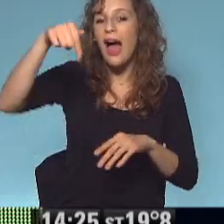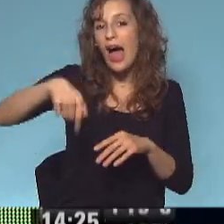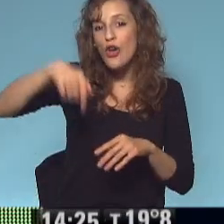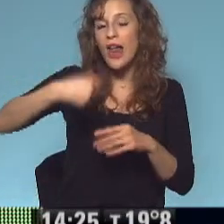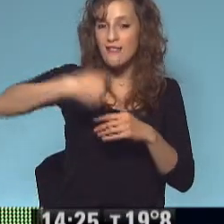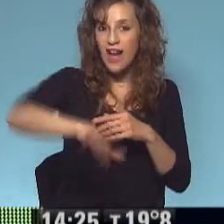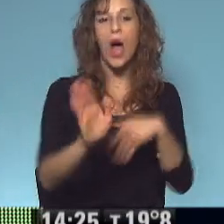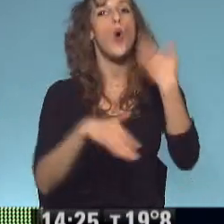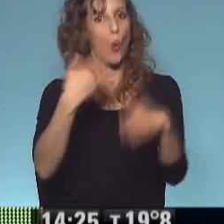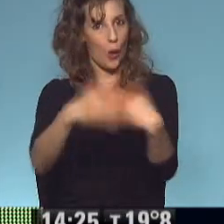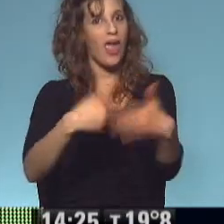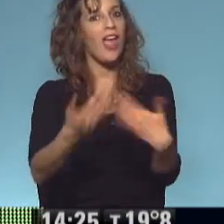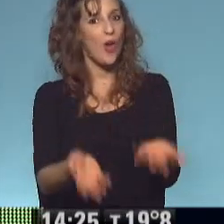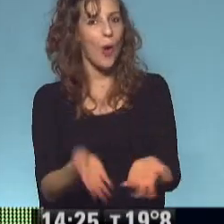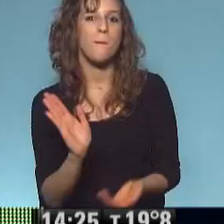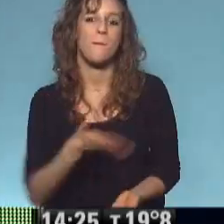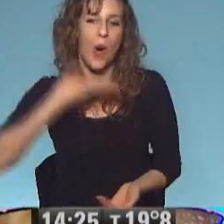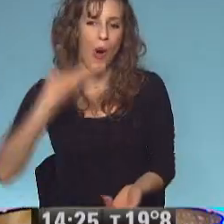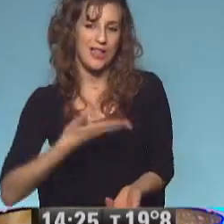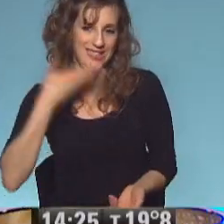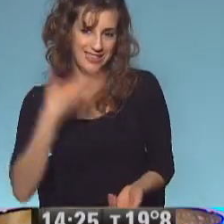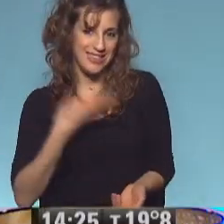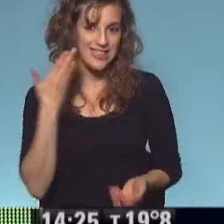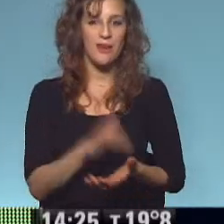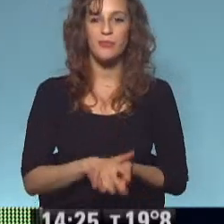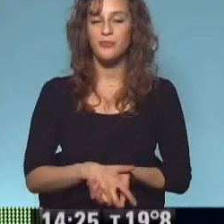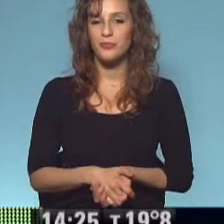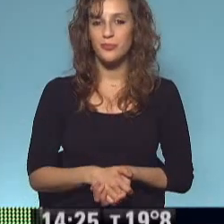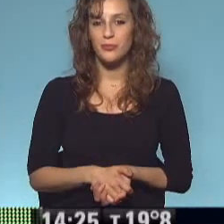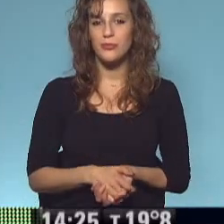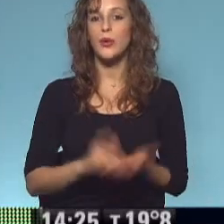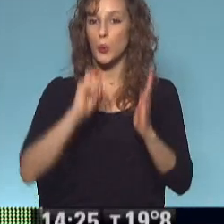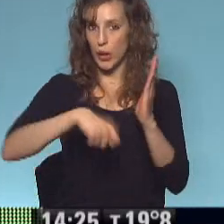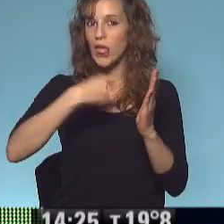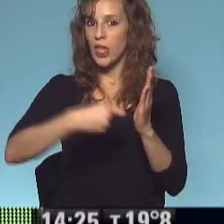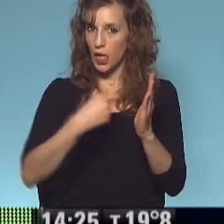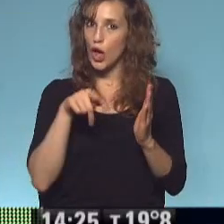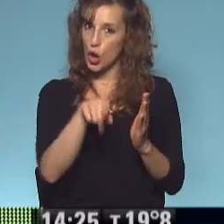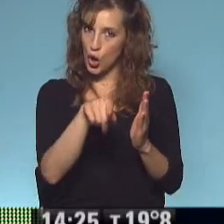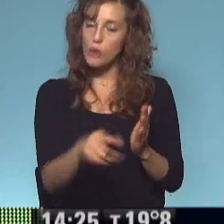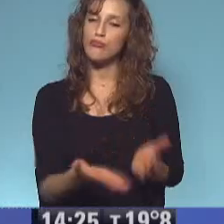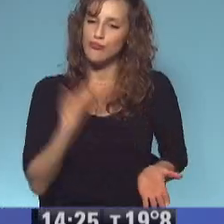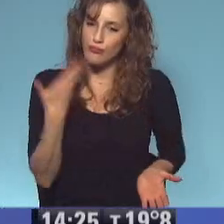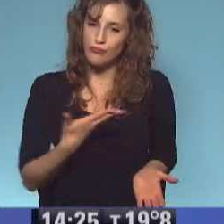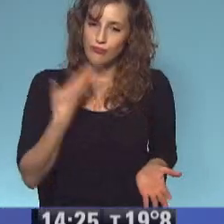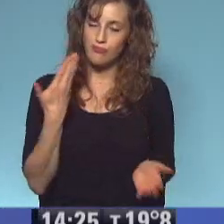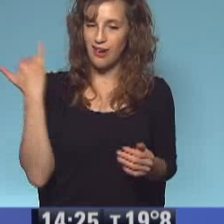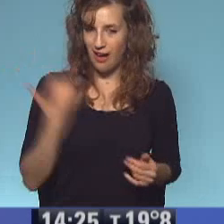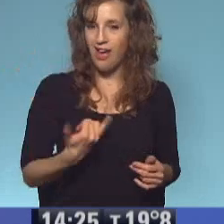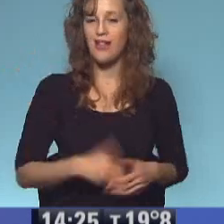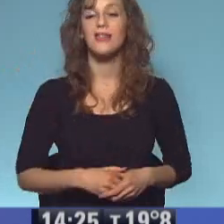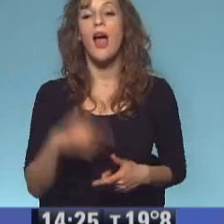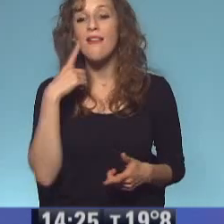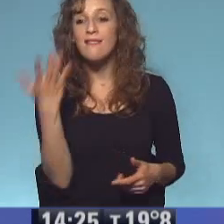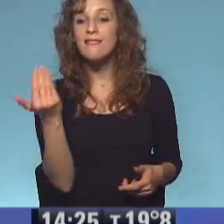una poesía que dijo Genoveva, no Magali. Ajá. En el video. ¿Sí? Bien, a ver. Espera, está por ahí. Tenemos la